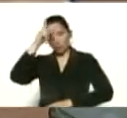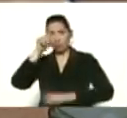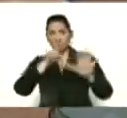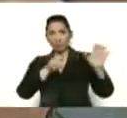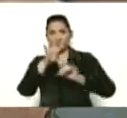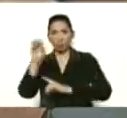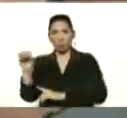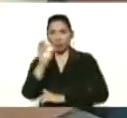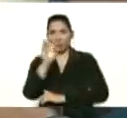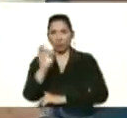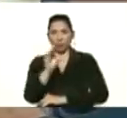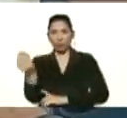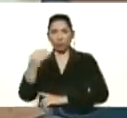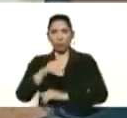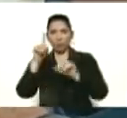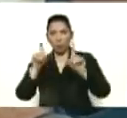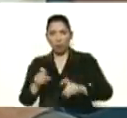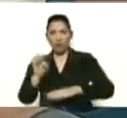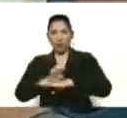640% más pruebas que Ecuador,